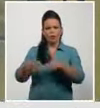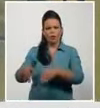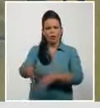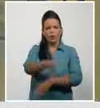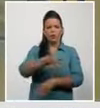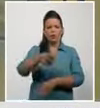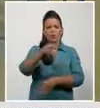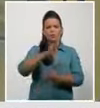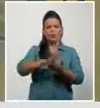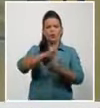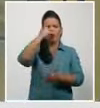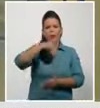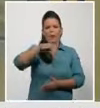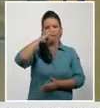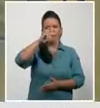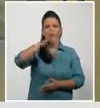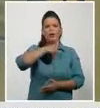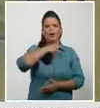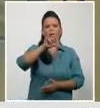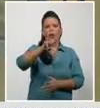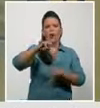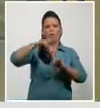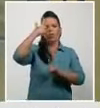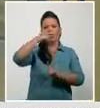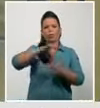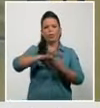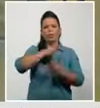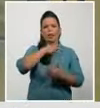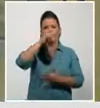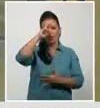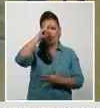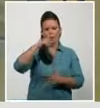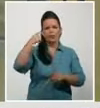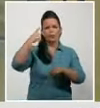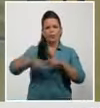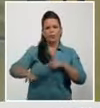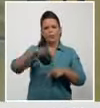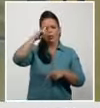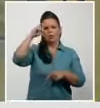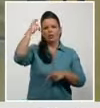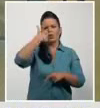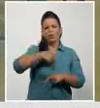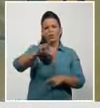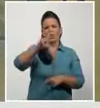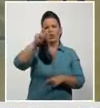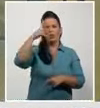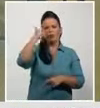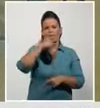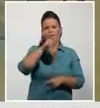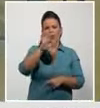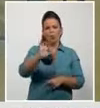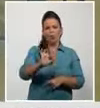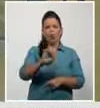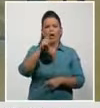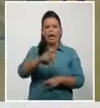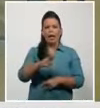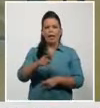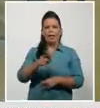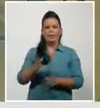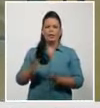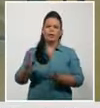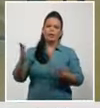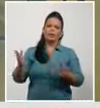fase número 1, se reduce la capacidad de transportación al 25%. Y los demás municipios que no tienen complicación con